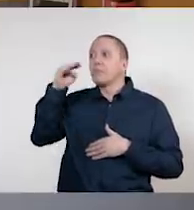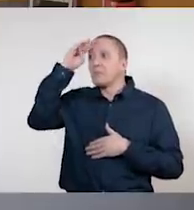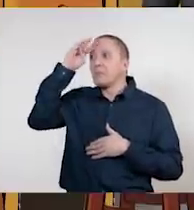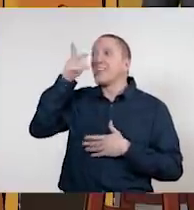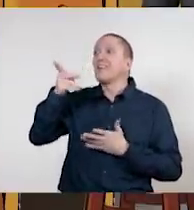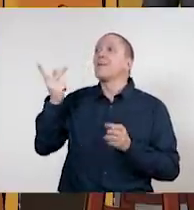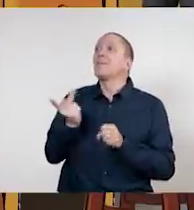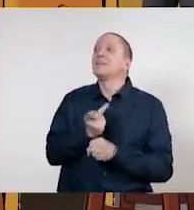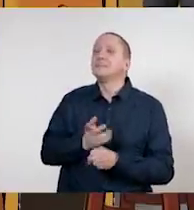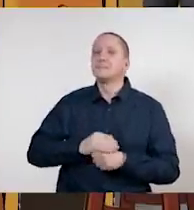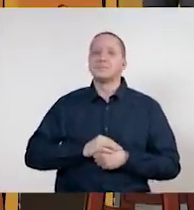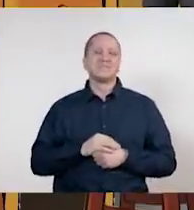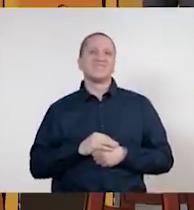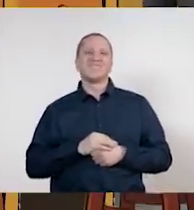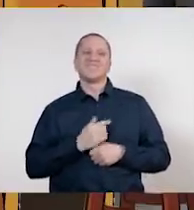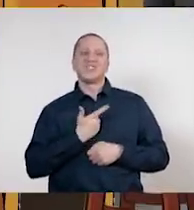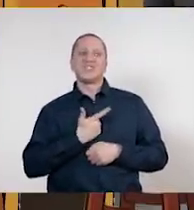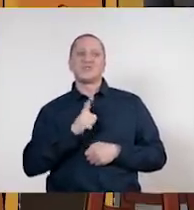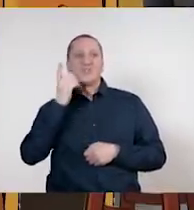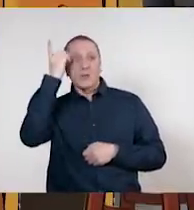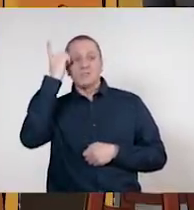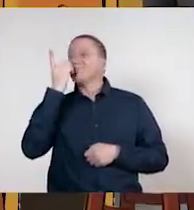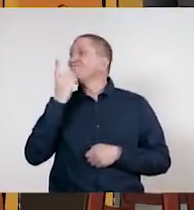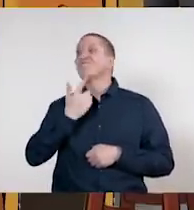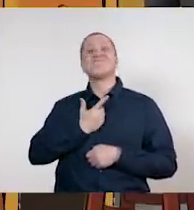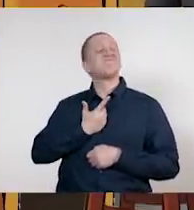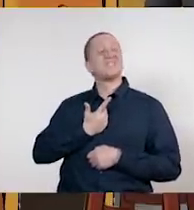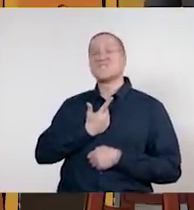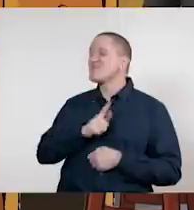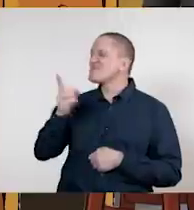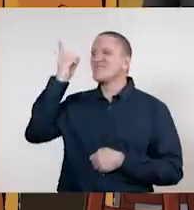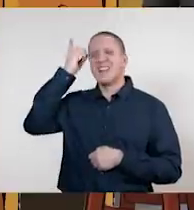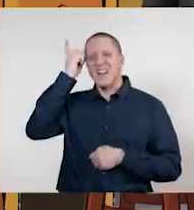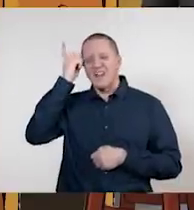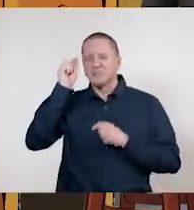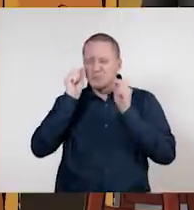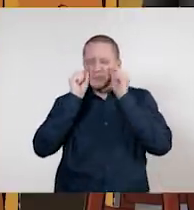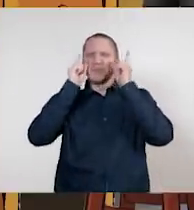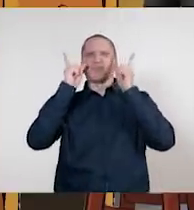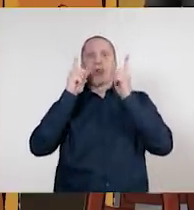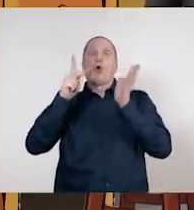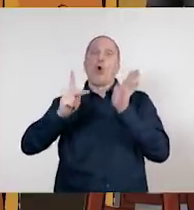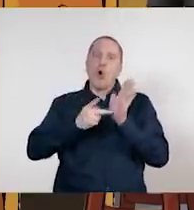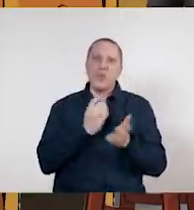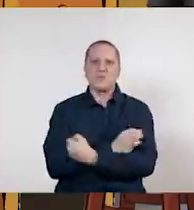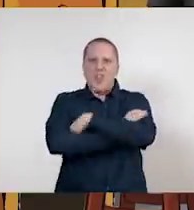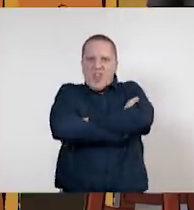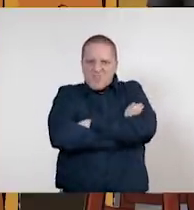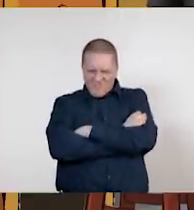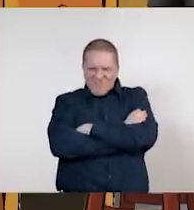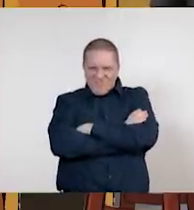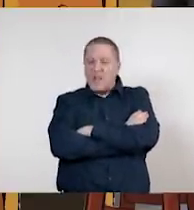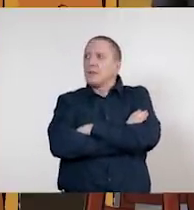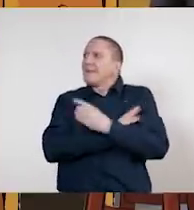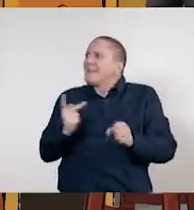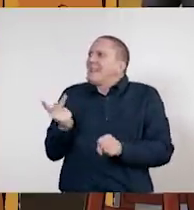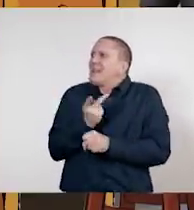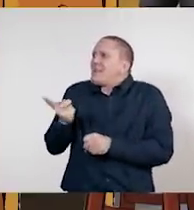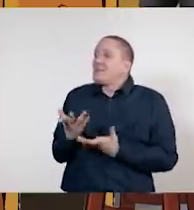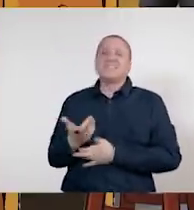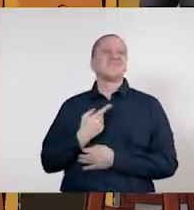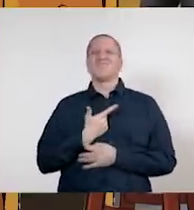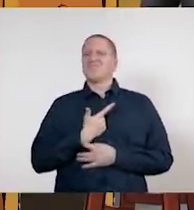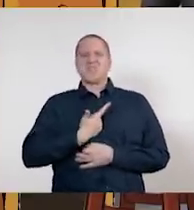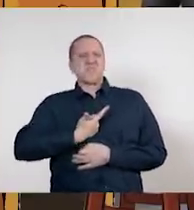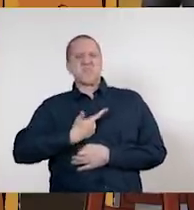¿No le gustó ser caballo? No le gustó ser caballo. No le gustó. Se despertó y otra vez con su carota. Y pues, ¿qué te pasó? Pues